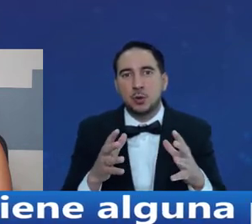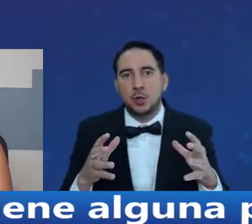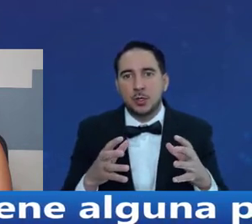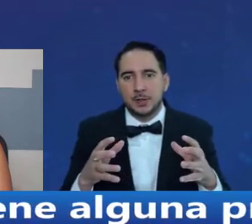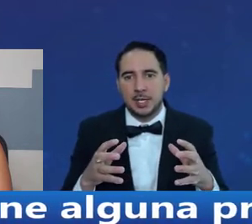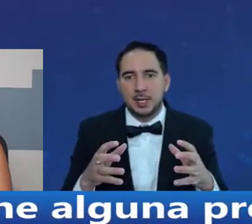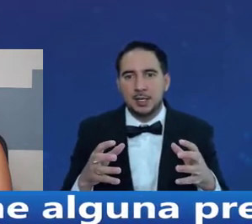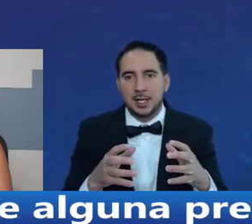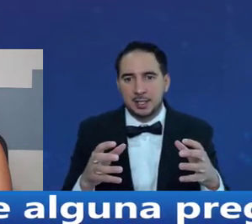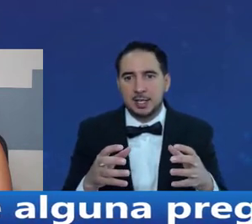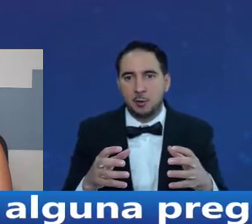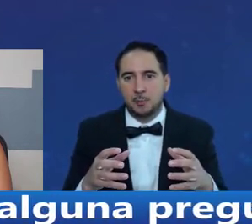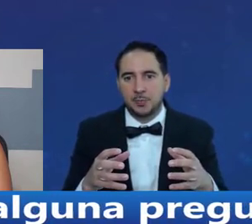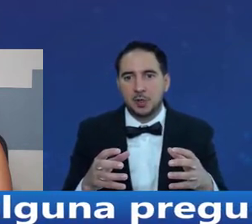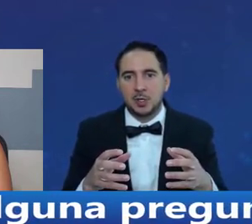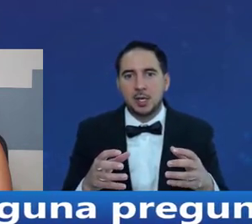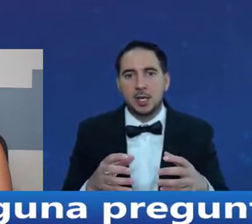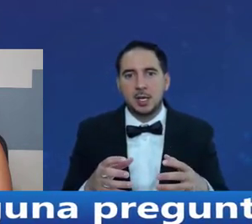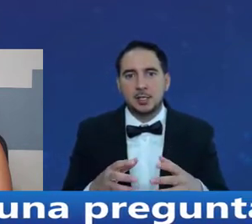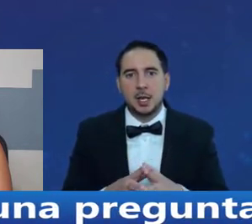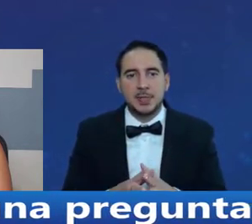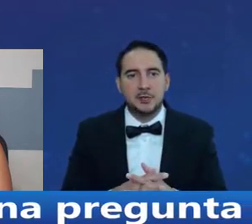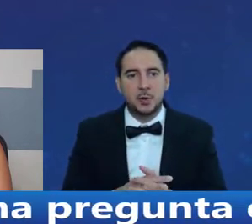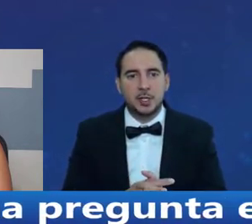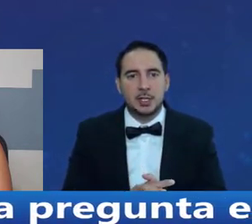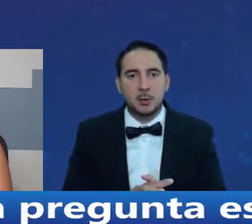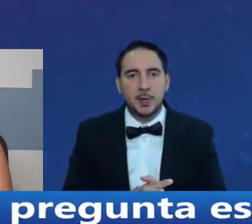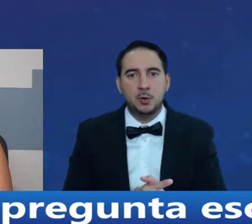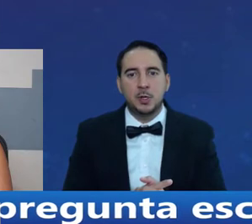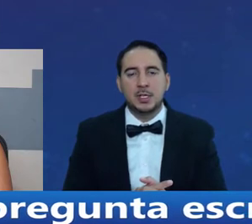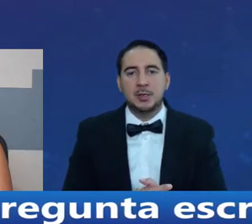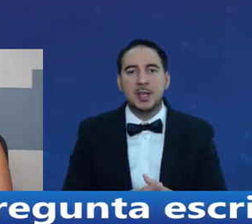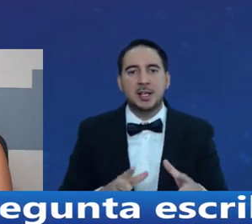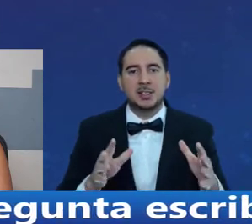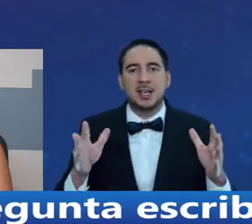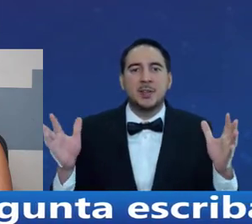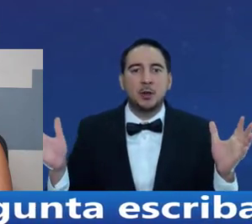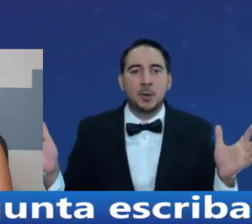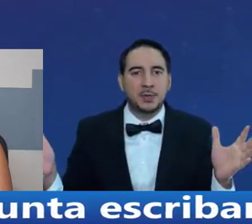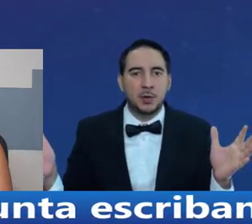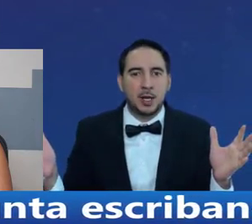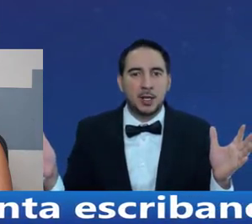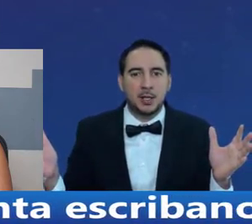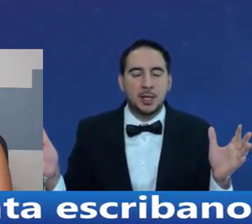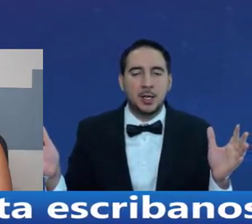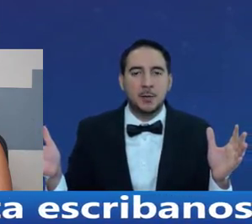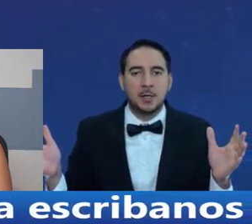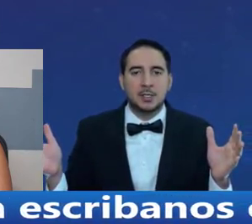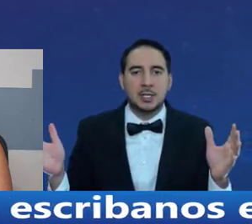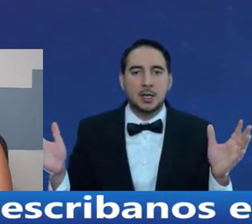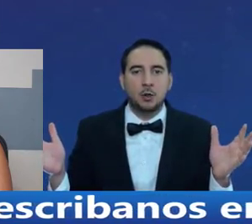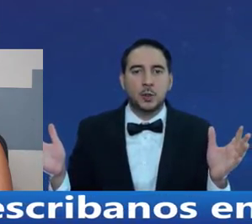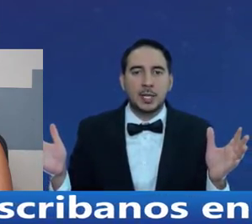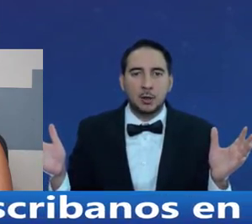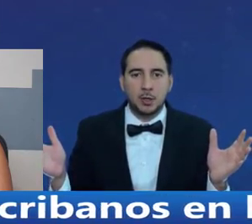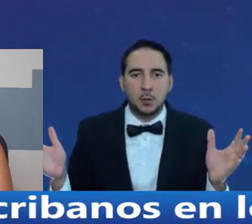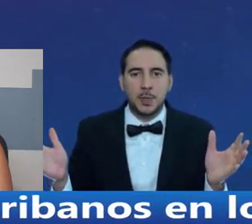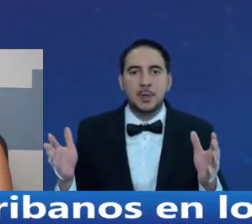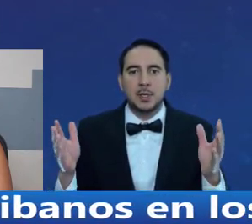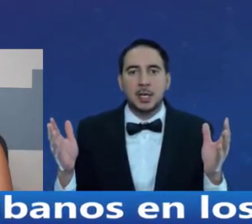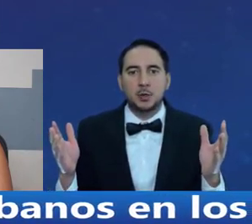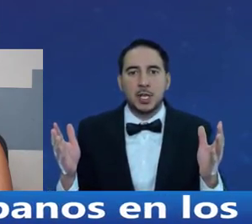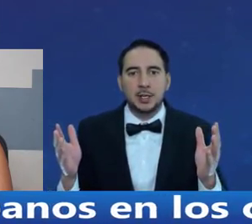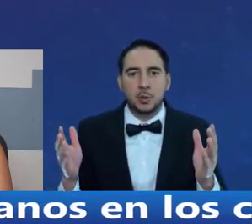específico de este estado. Sí es específico de este estado, pero si viene de otra persona, si otro estado,